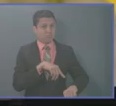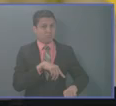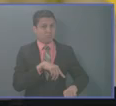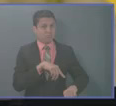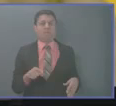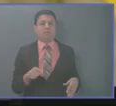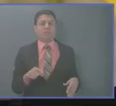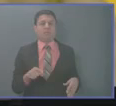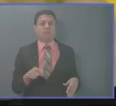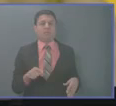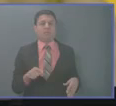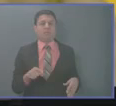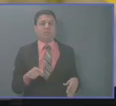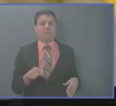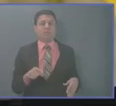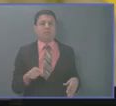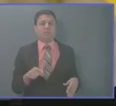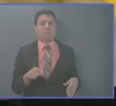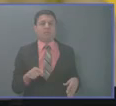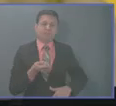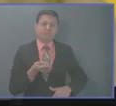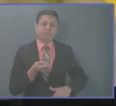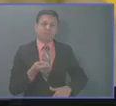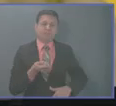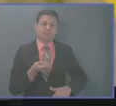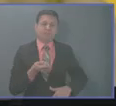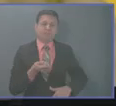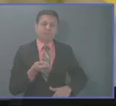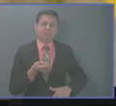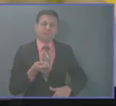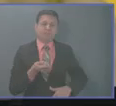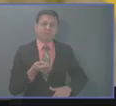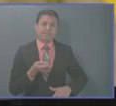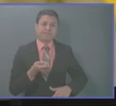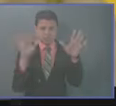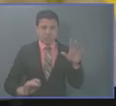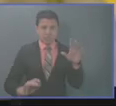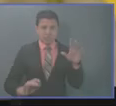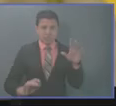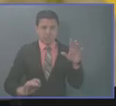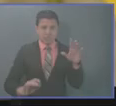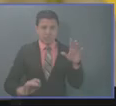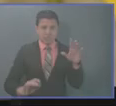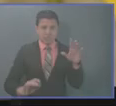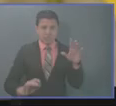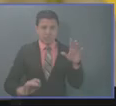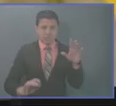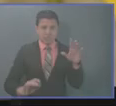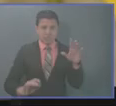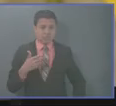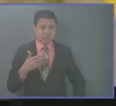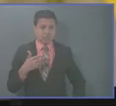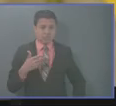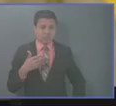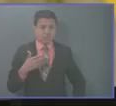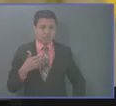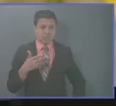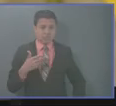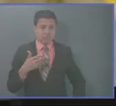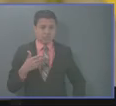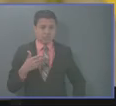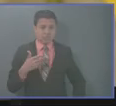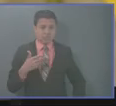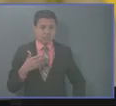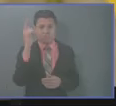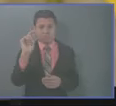Ese creo que es un mensaje que debemos de tenerlo muy claro, porque no es porque estemos flexibilizando